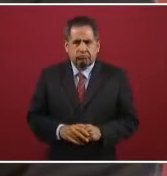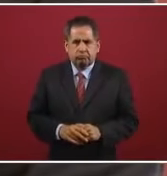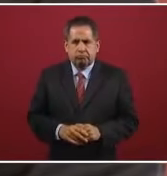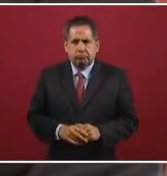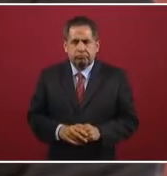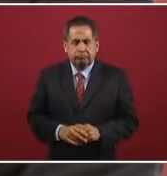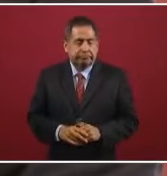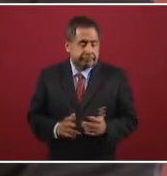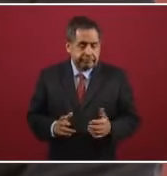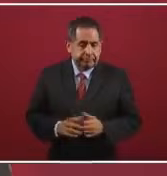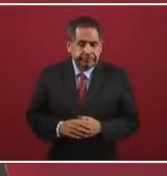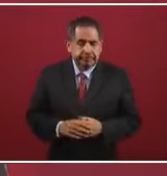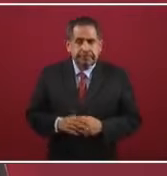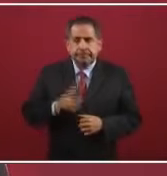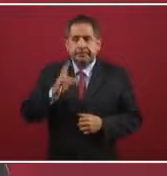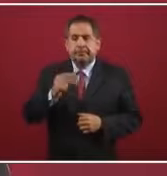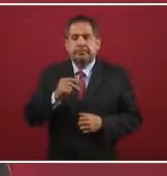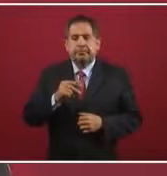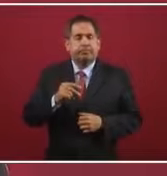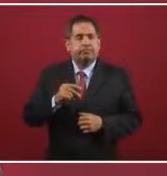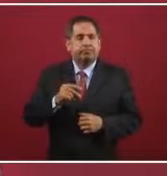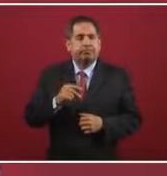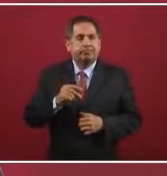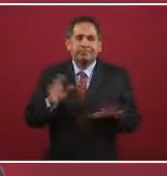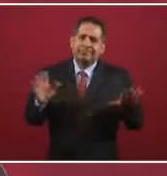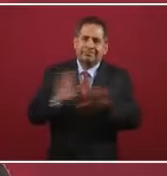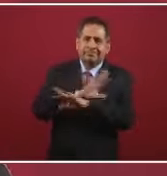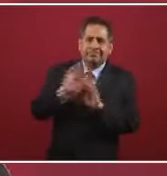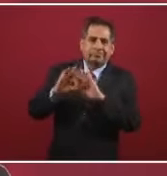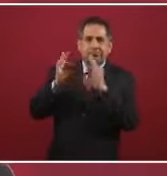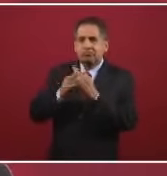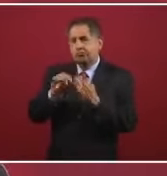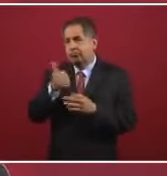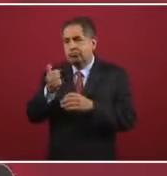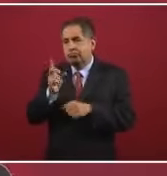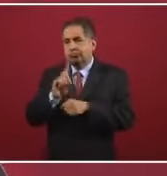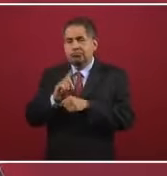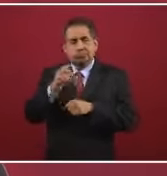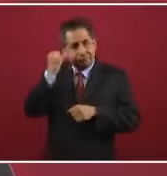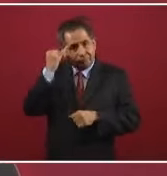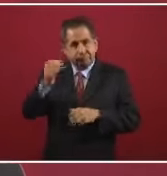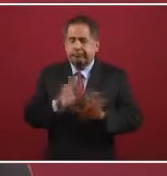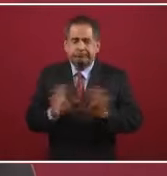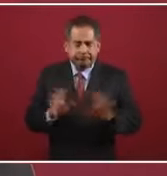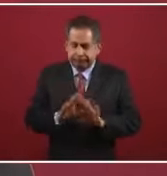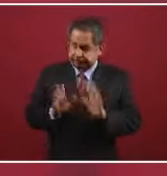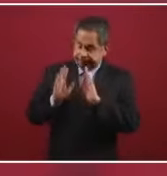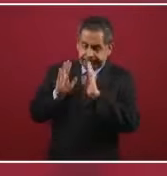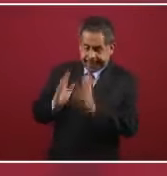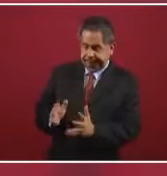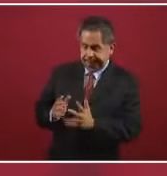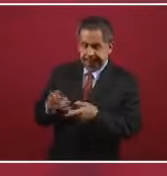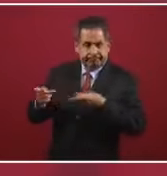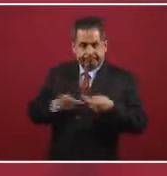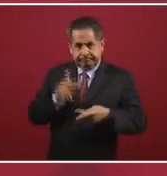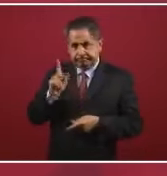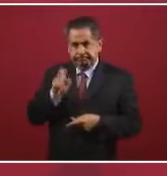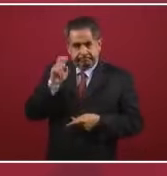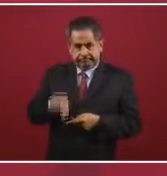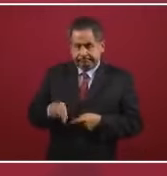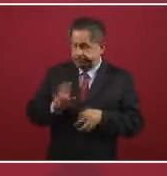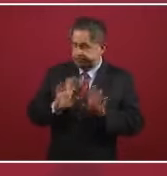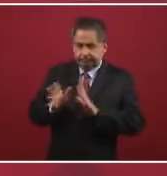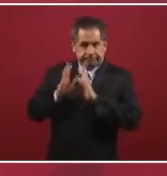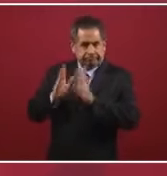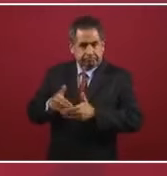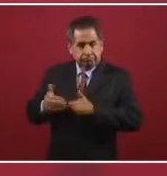no conviene cambiar esa estrategia, nosotros vamos a seguir en esa estrategia, México va a seguir en esa estrategia conforme a sus disposiciones legales